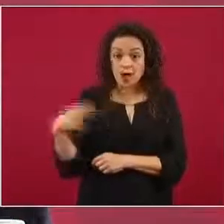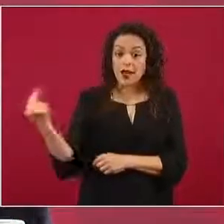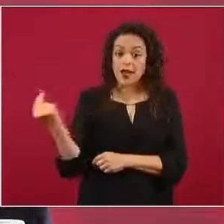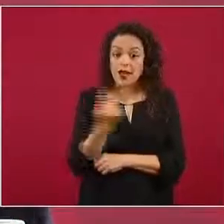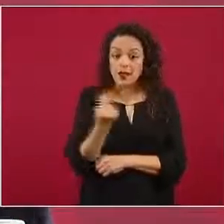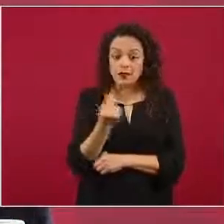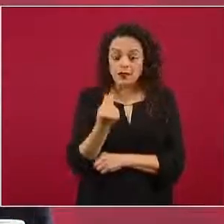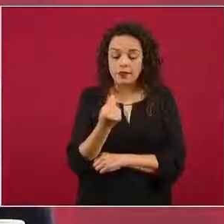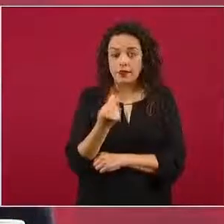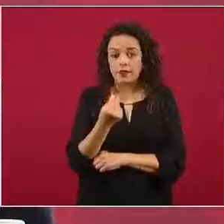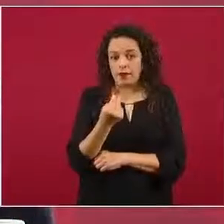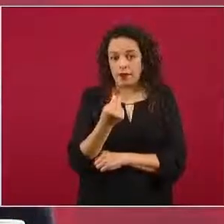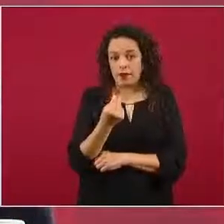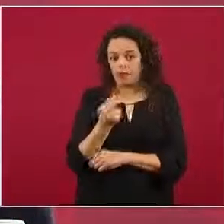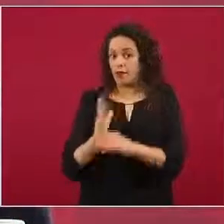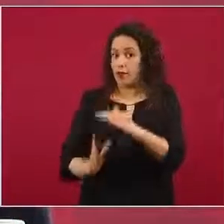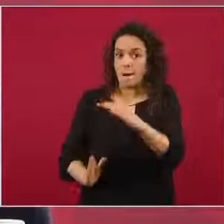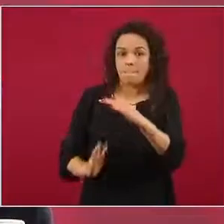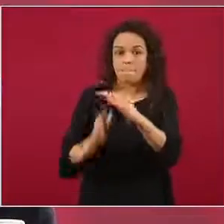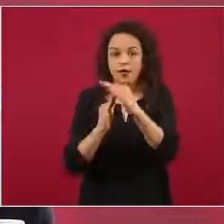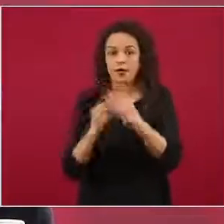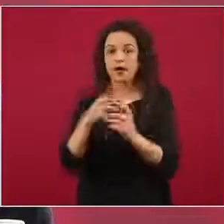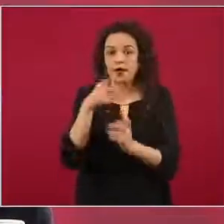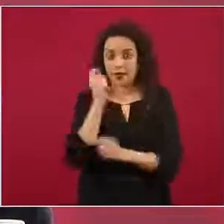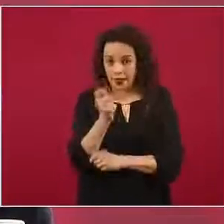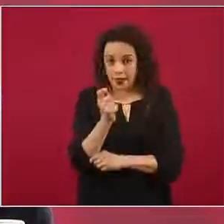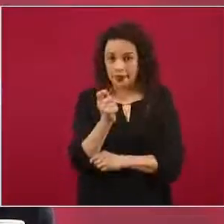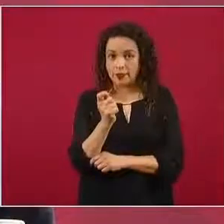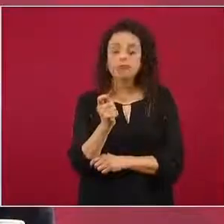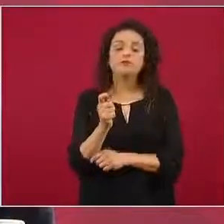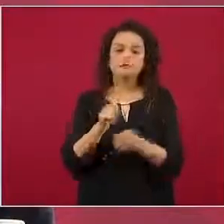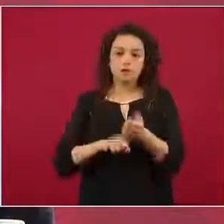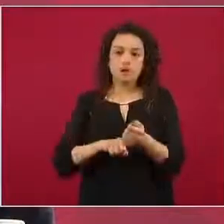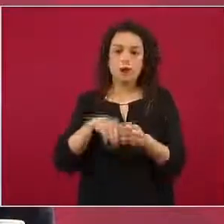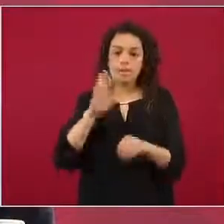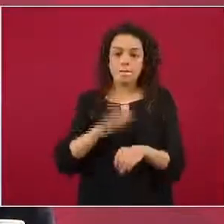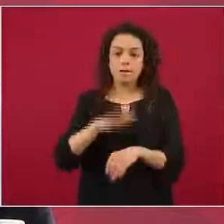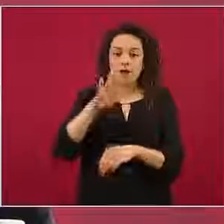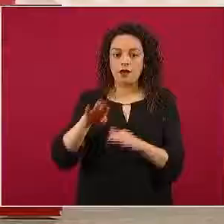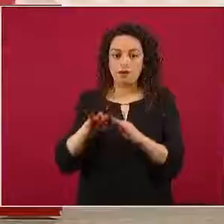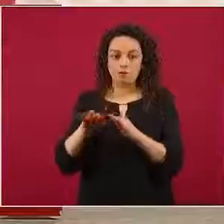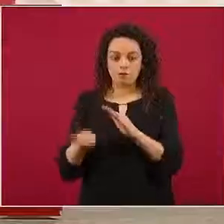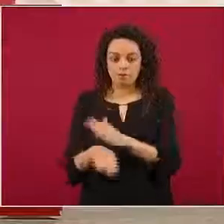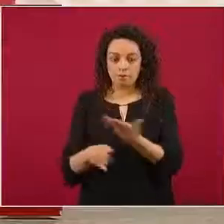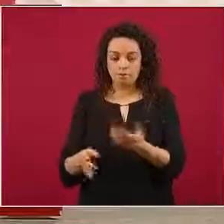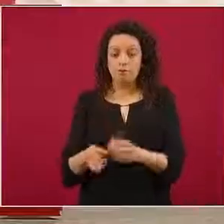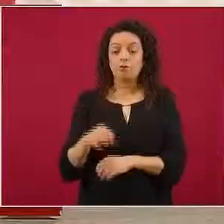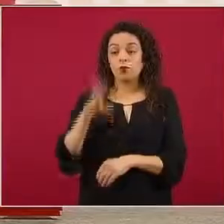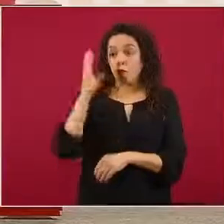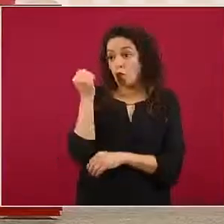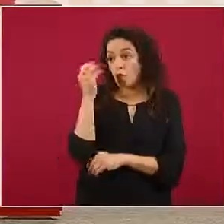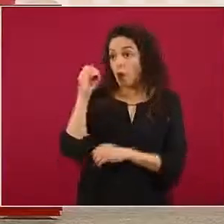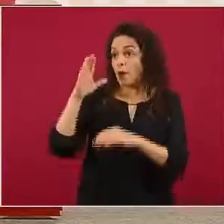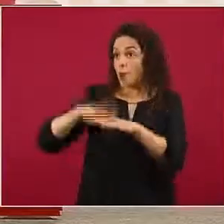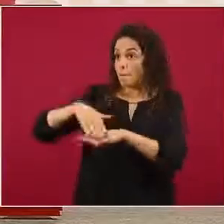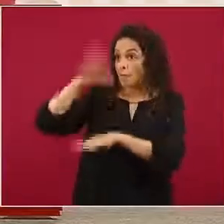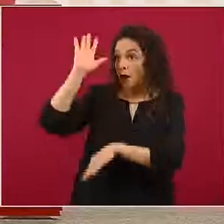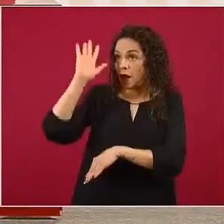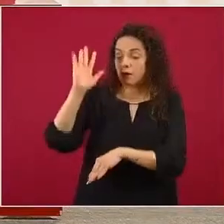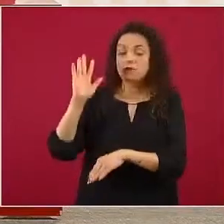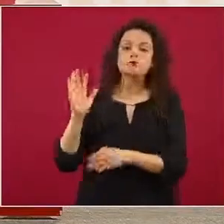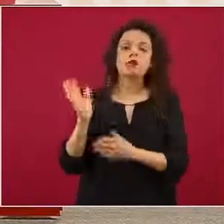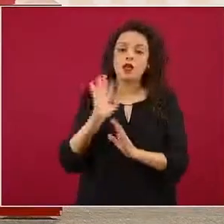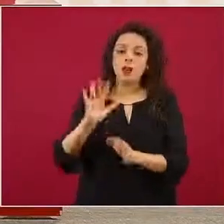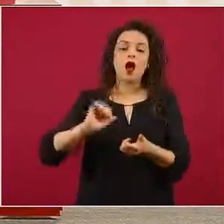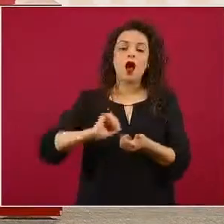como máximo para poder obtener el riesgo más bajo. Si yo me paso, si ya sumo 9 o más, ya me estaré pasando